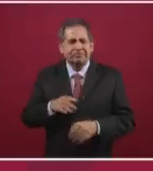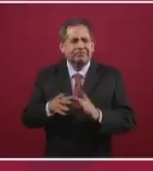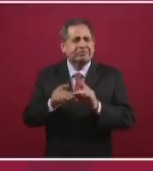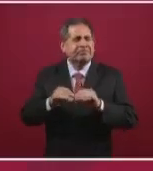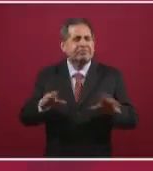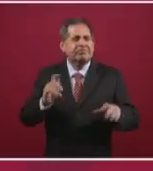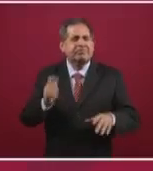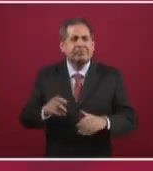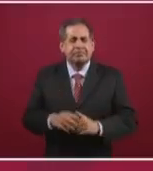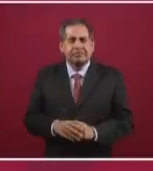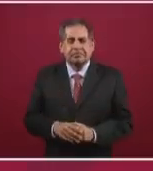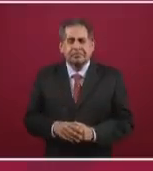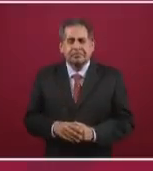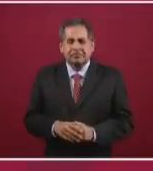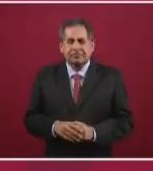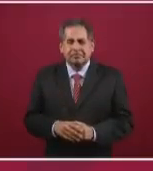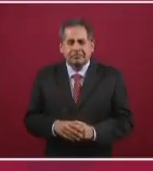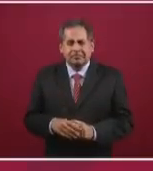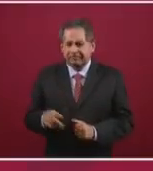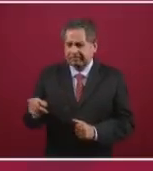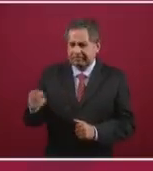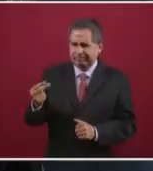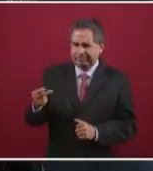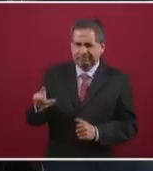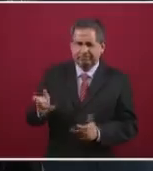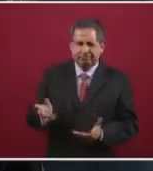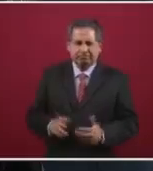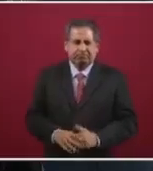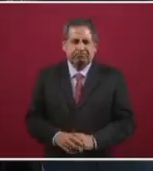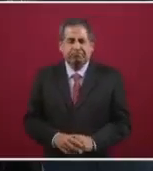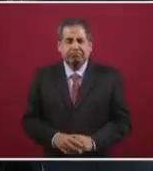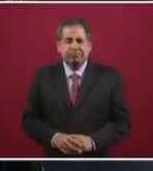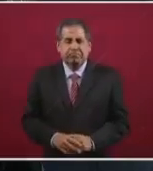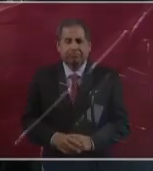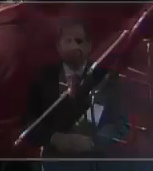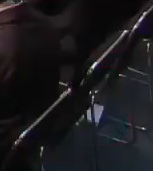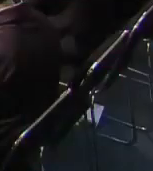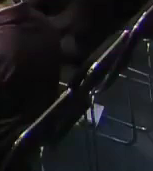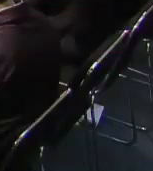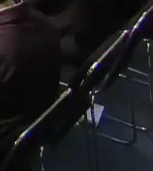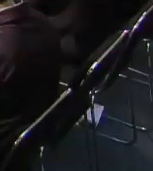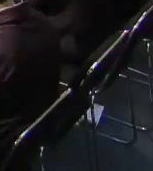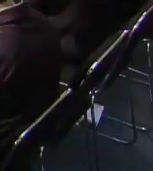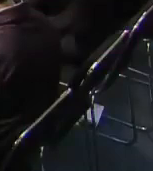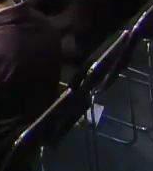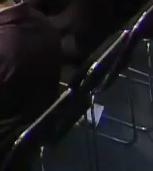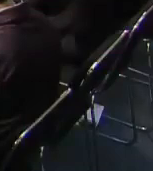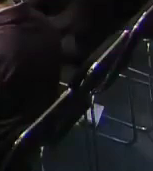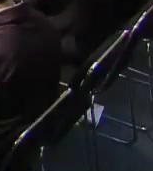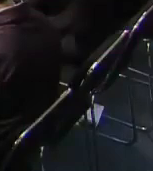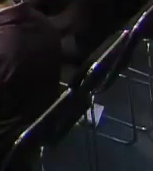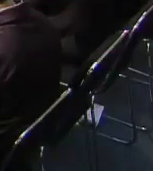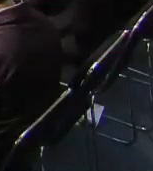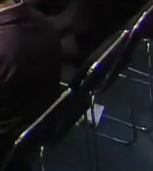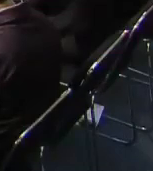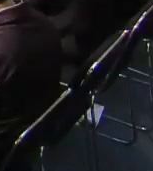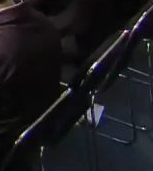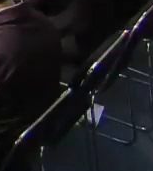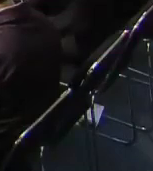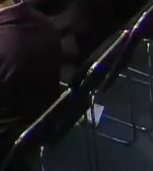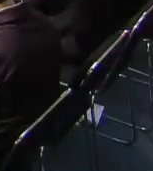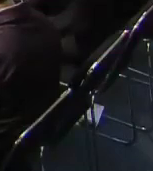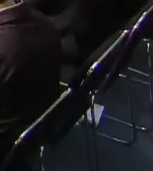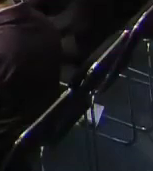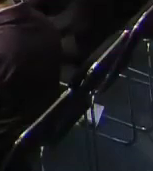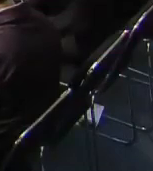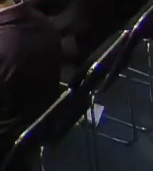redes. Eso. ¿Usted entonces descarta que existan este tipo de irregularidades y no tiene ningún informe de